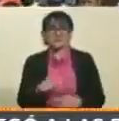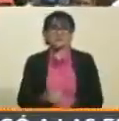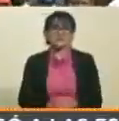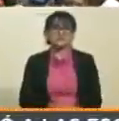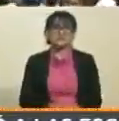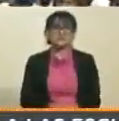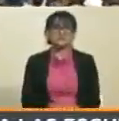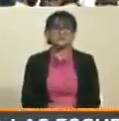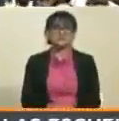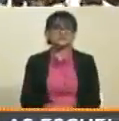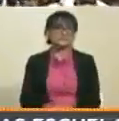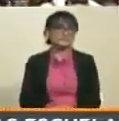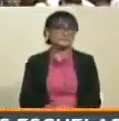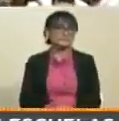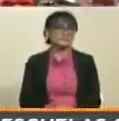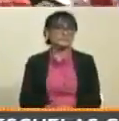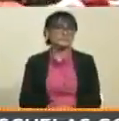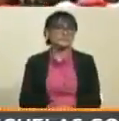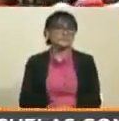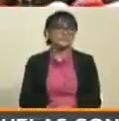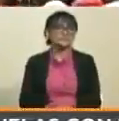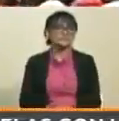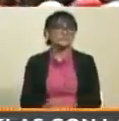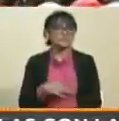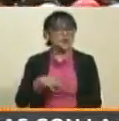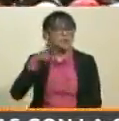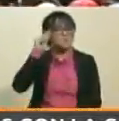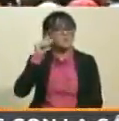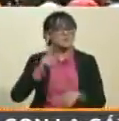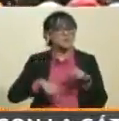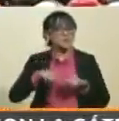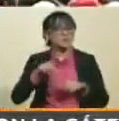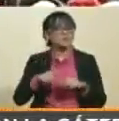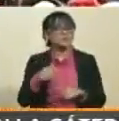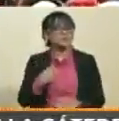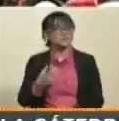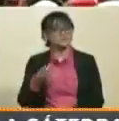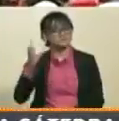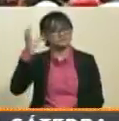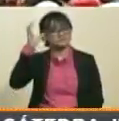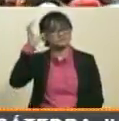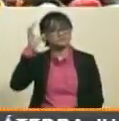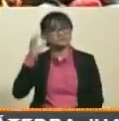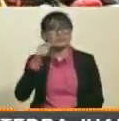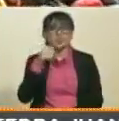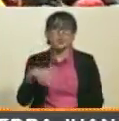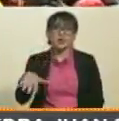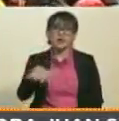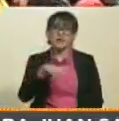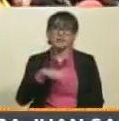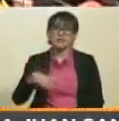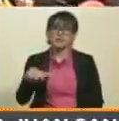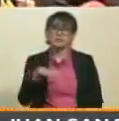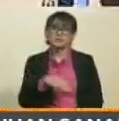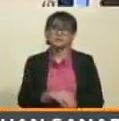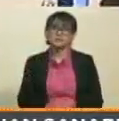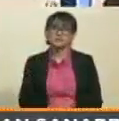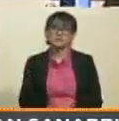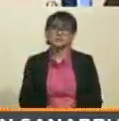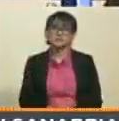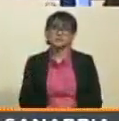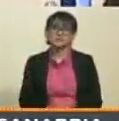Soy un hombre que ha aprendido mucho, que me he nutrido de la sabiduría popular, que